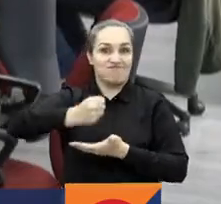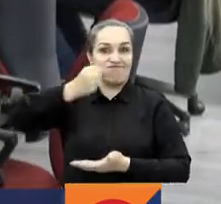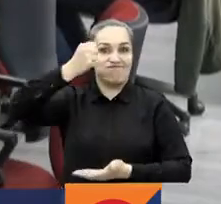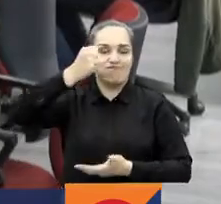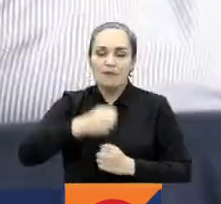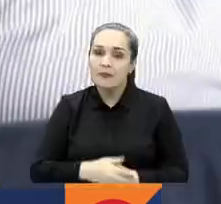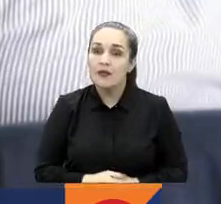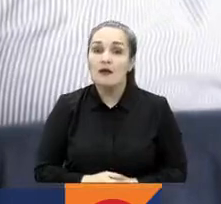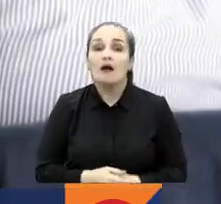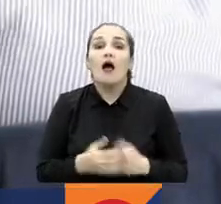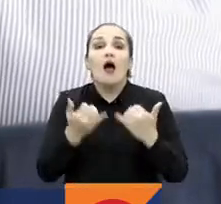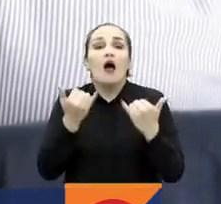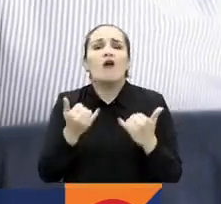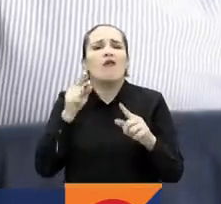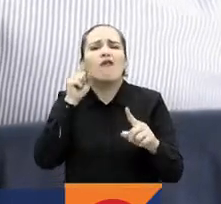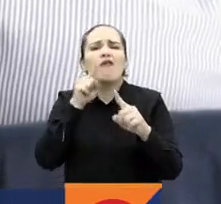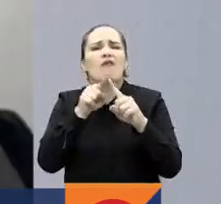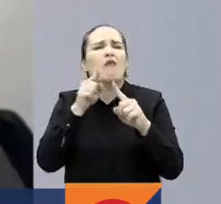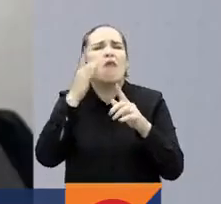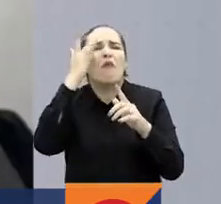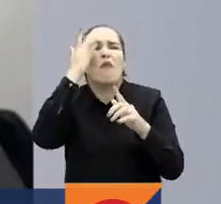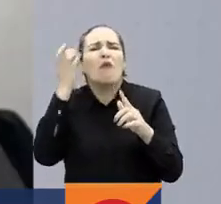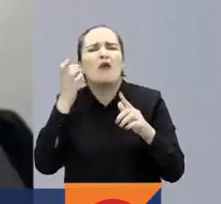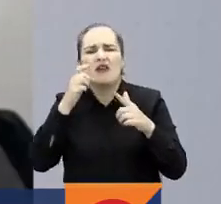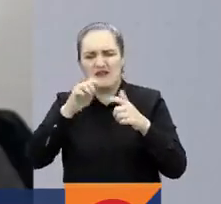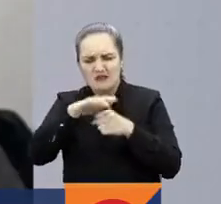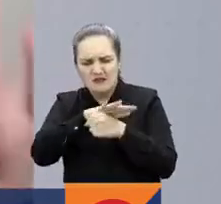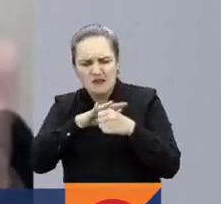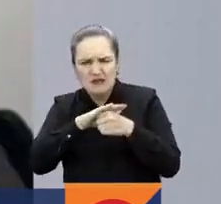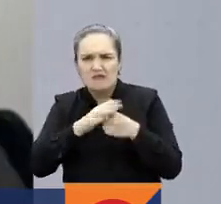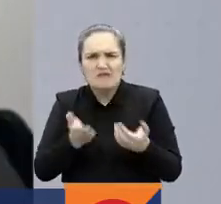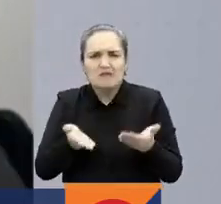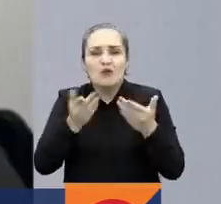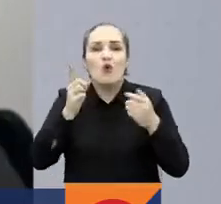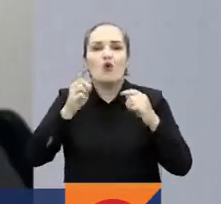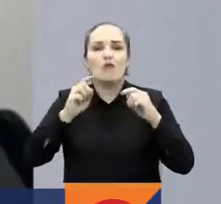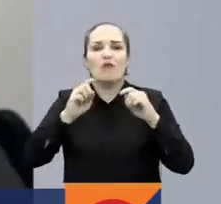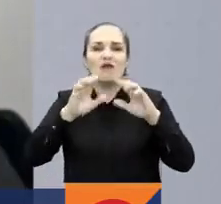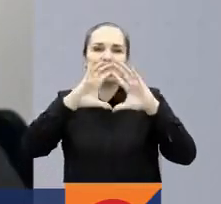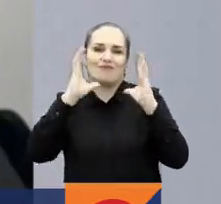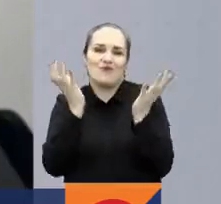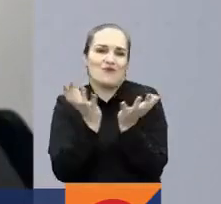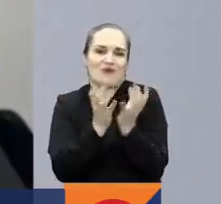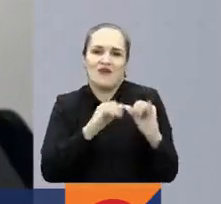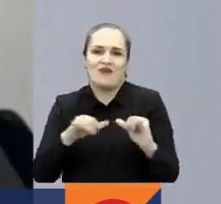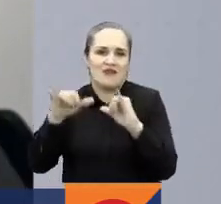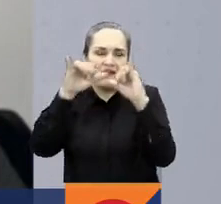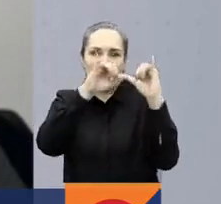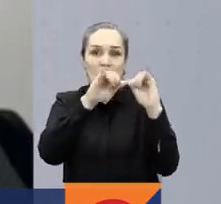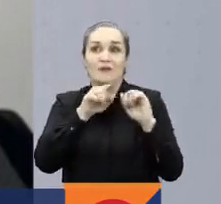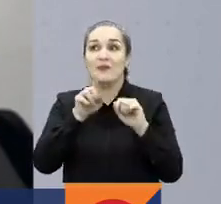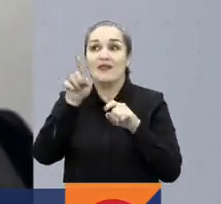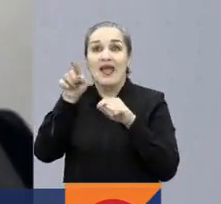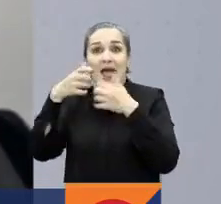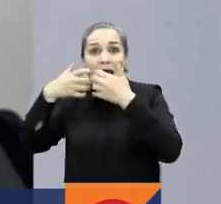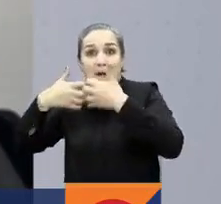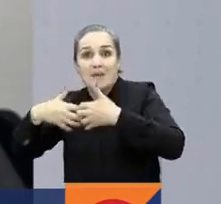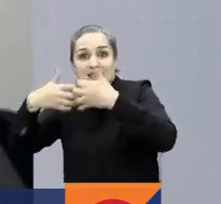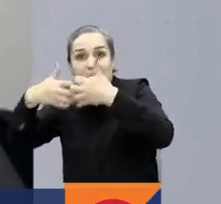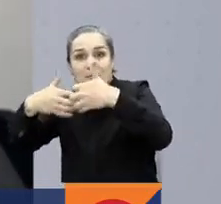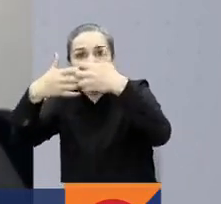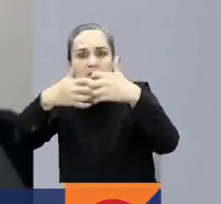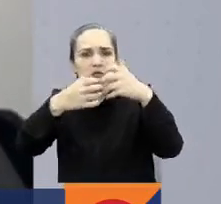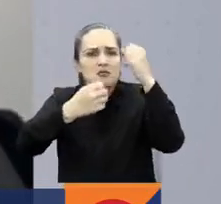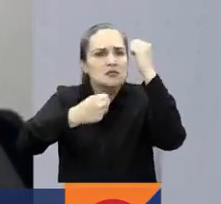gran mayoría son por el contexto internacional. Eso se deriva de la búsqueda de refugios de inversionistas que buscan activos refugios como